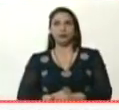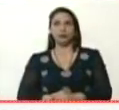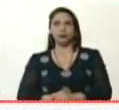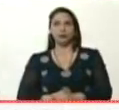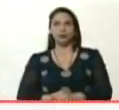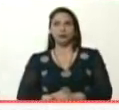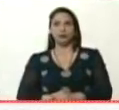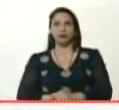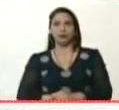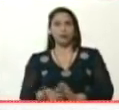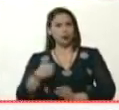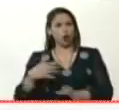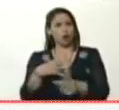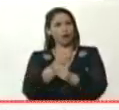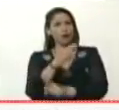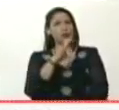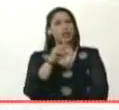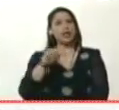Yo confío en el CNE.